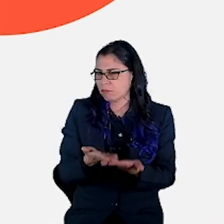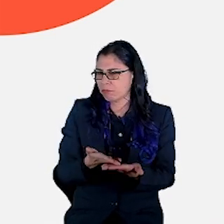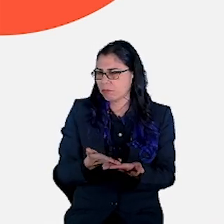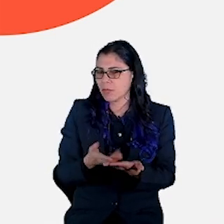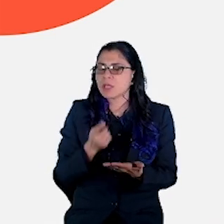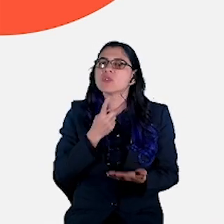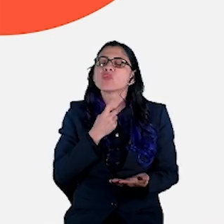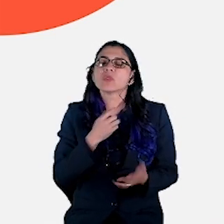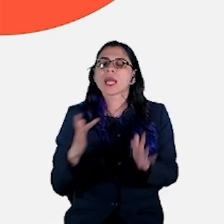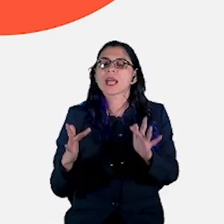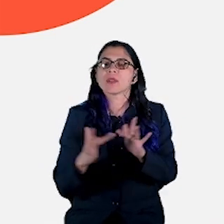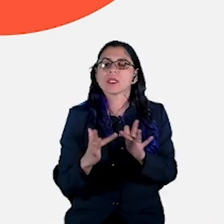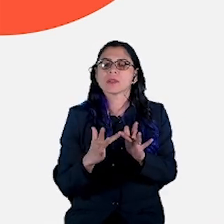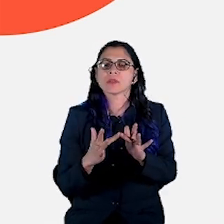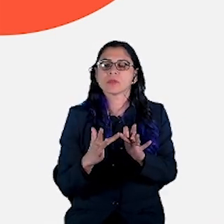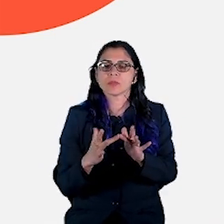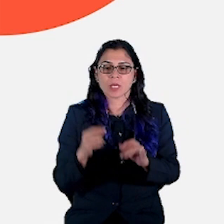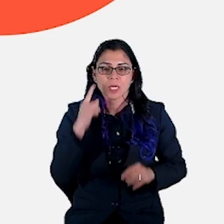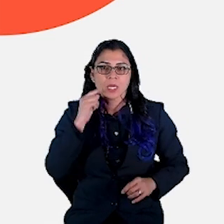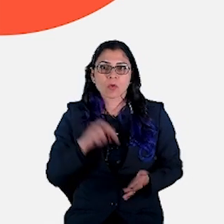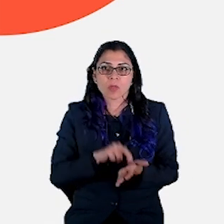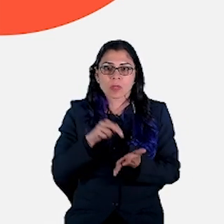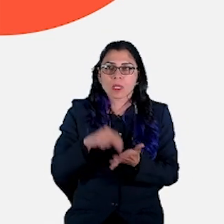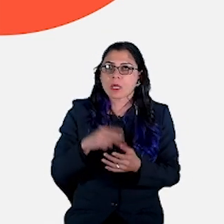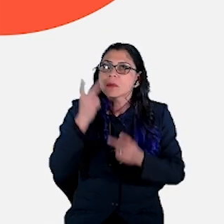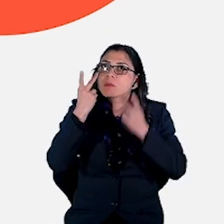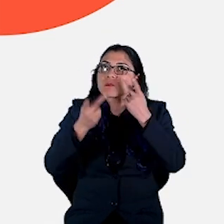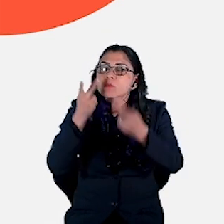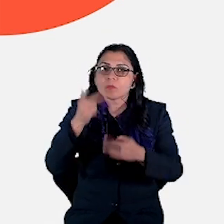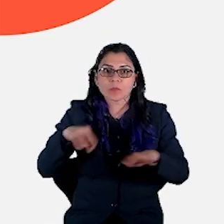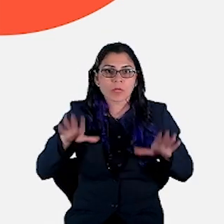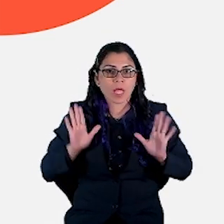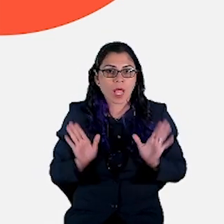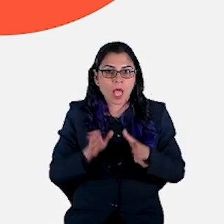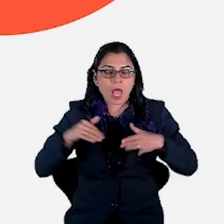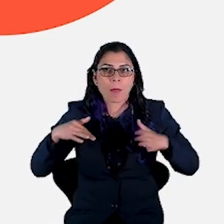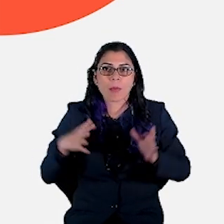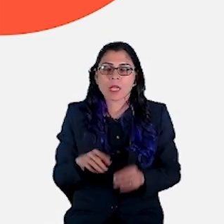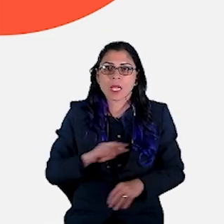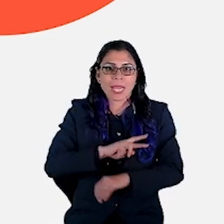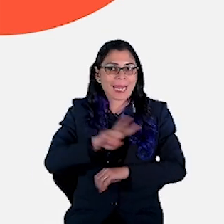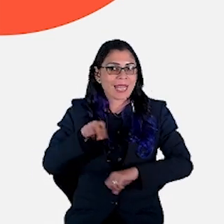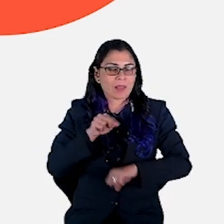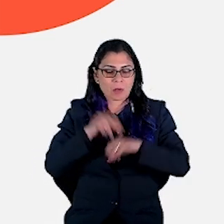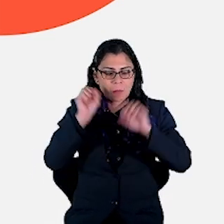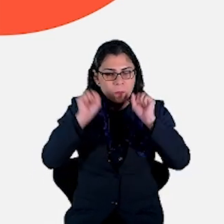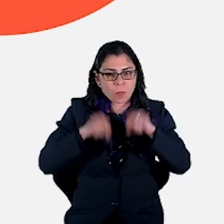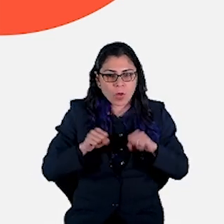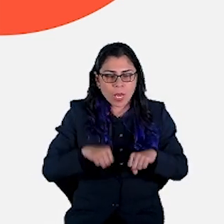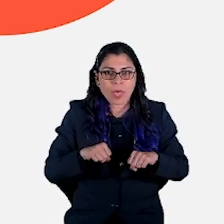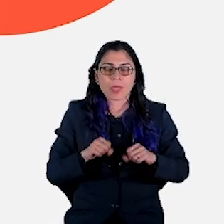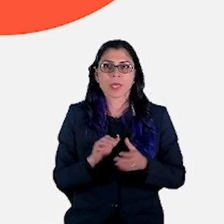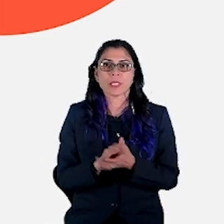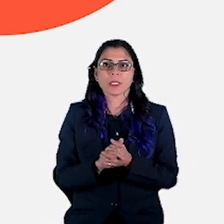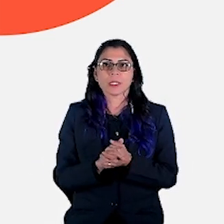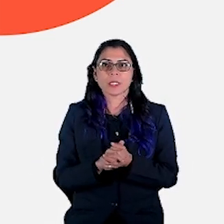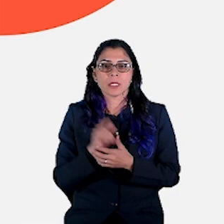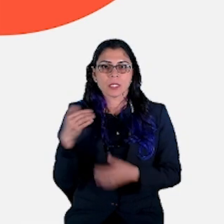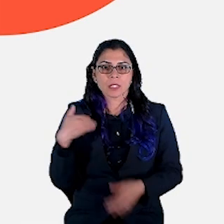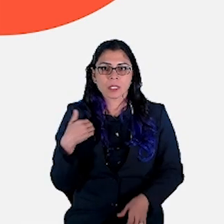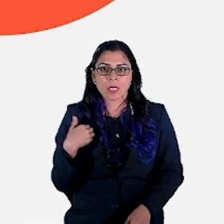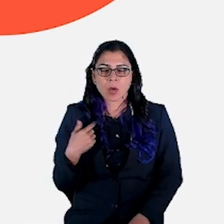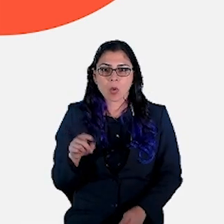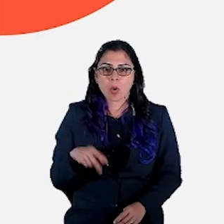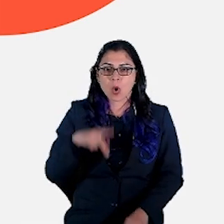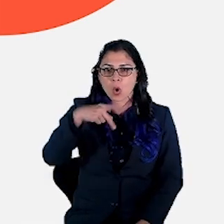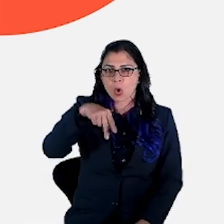contacto con la naturaleza el treking la observación de ave apreciación de naturaleza puedan tener esto como